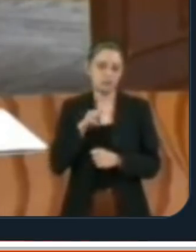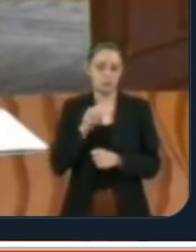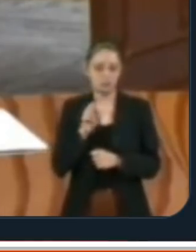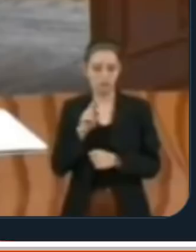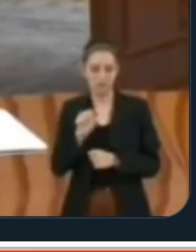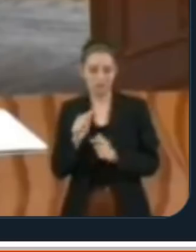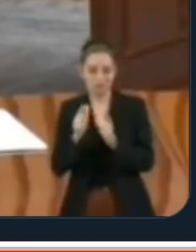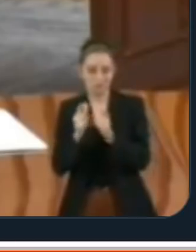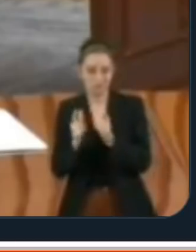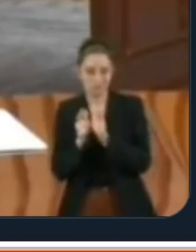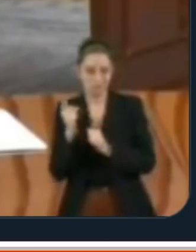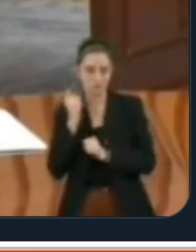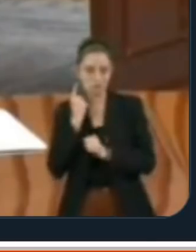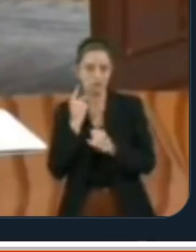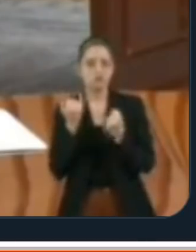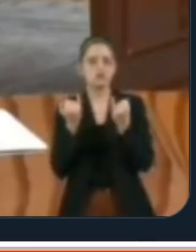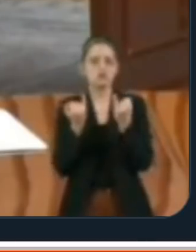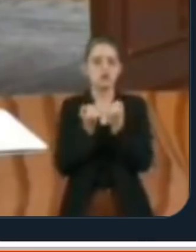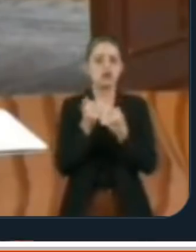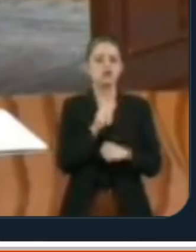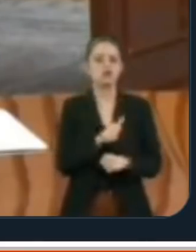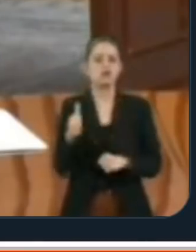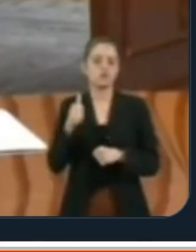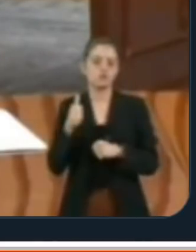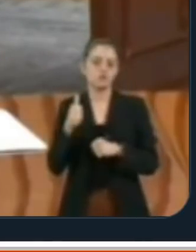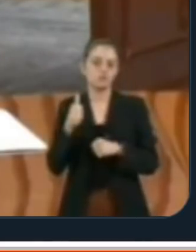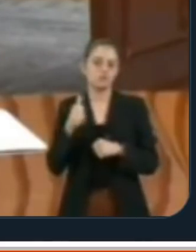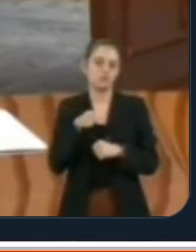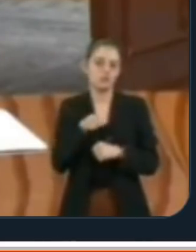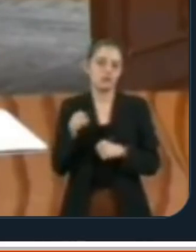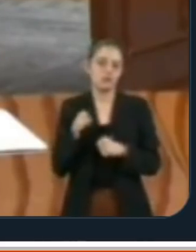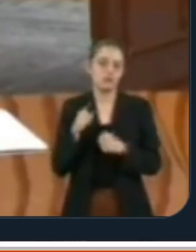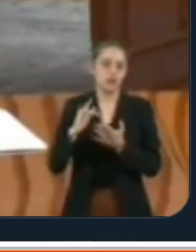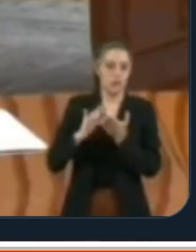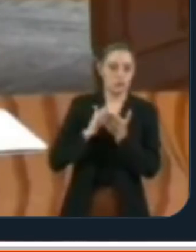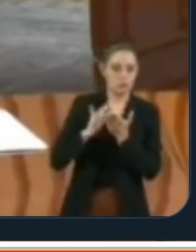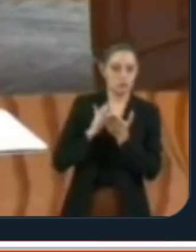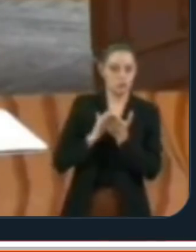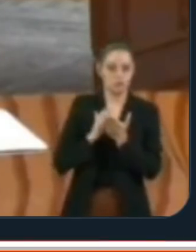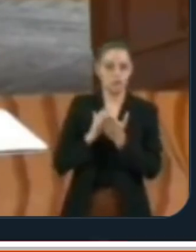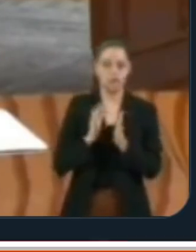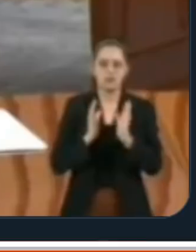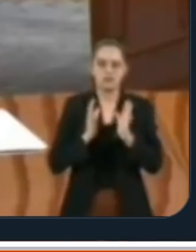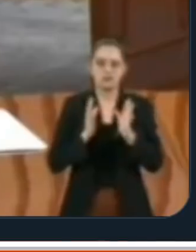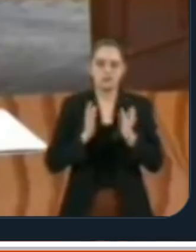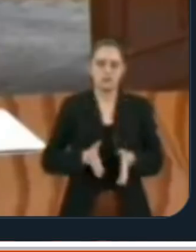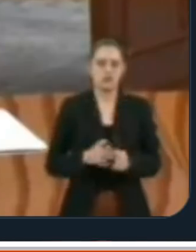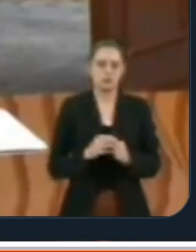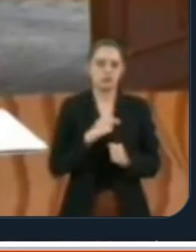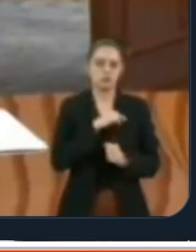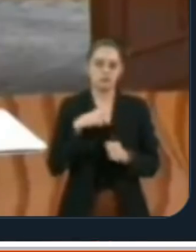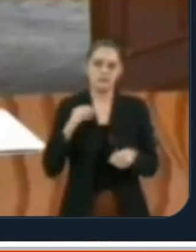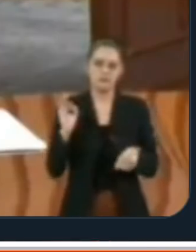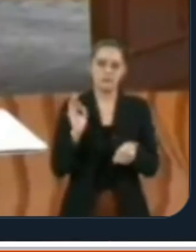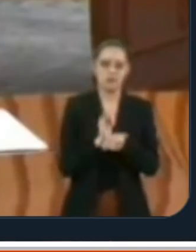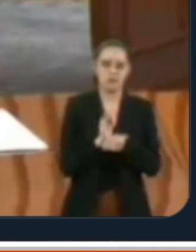Morena y nuestros aliados en la transformación de México hemos contrapuesto el Estado de Derecho